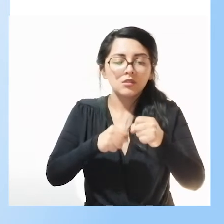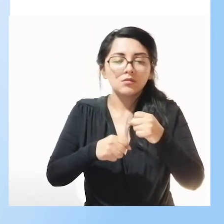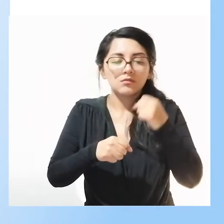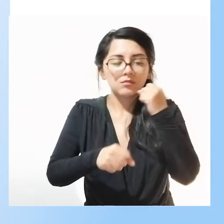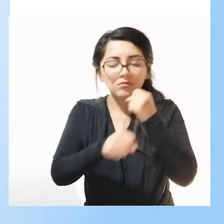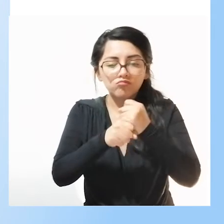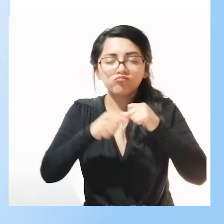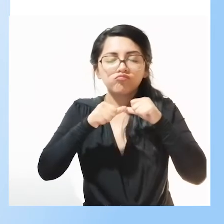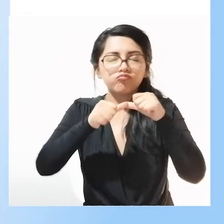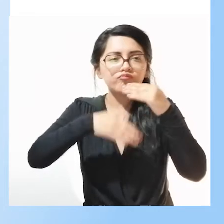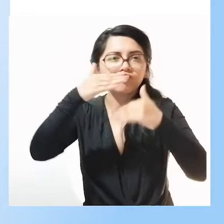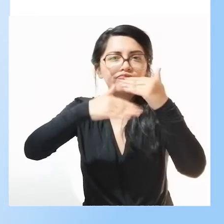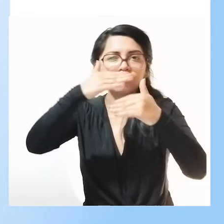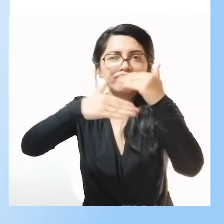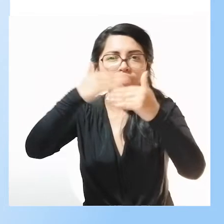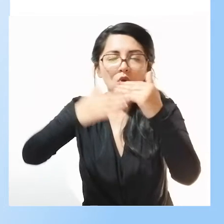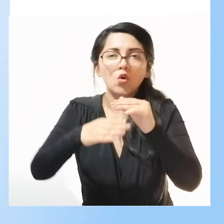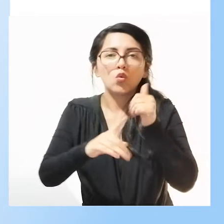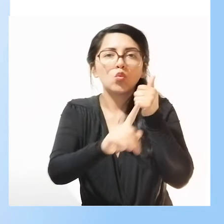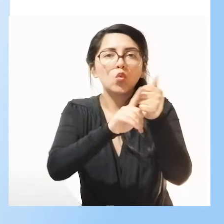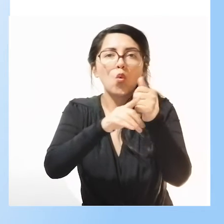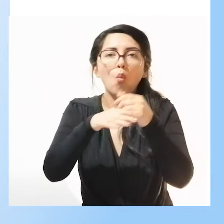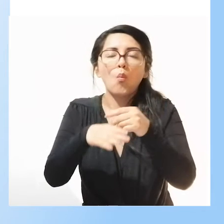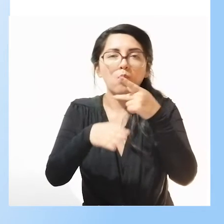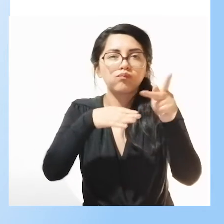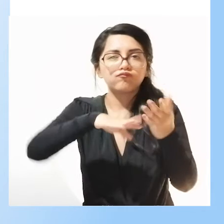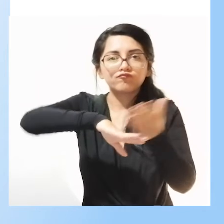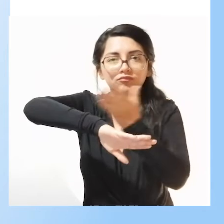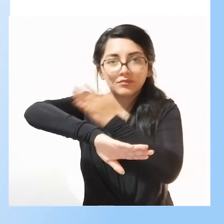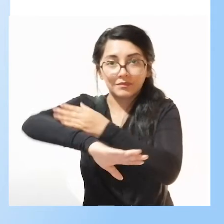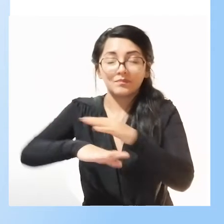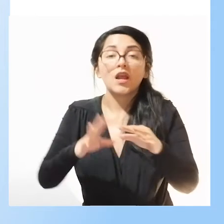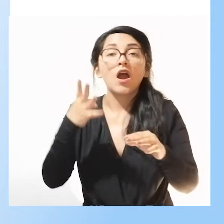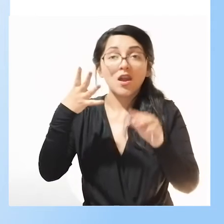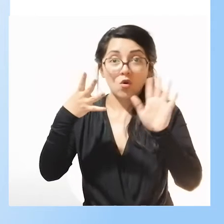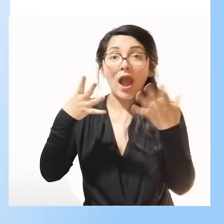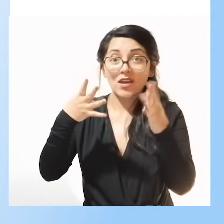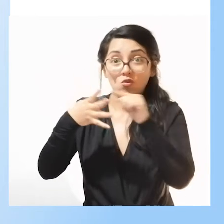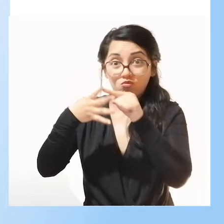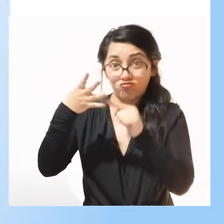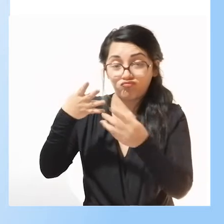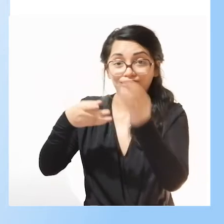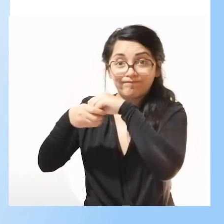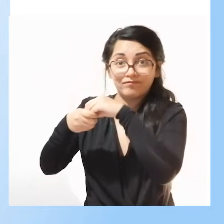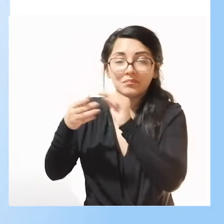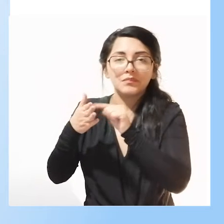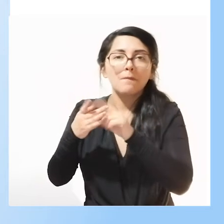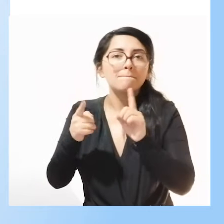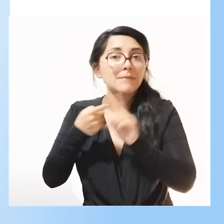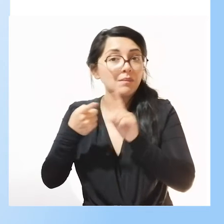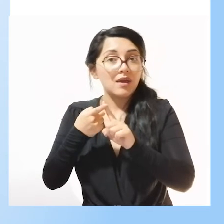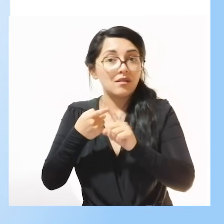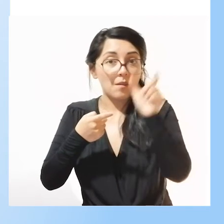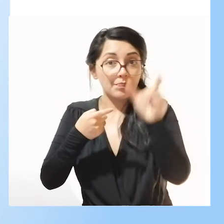conjunto implica 4 dimensiones, desde mi punto de vista. La humana y ética, es decir, tenemos que